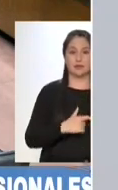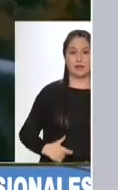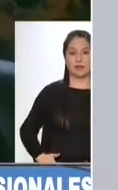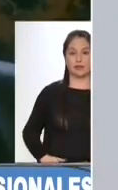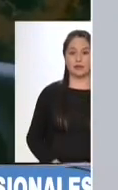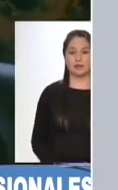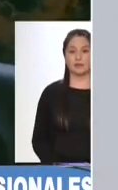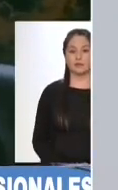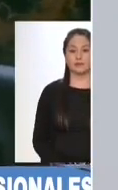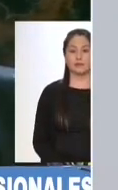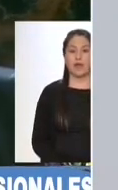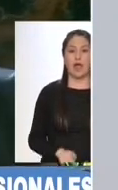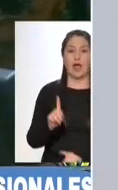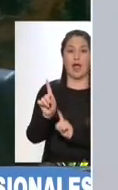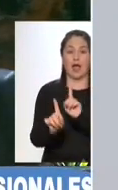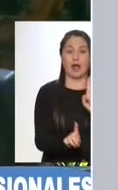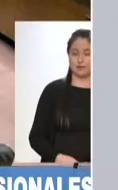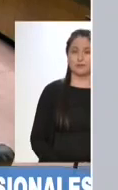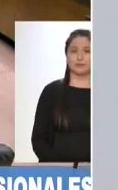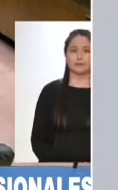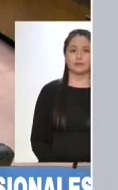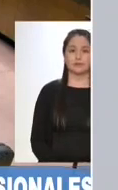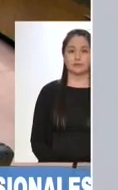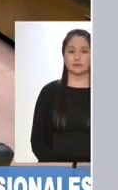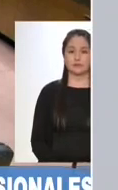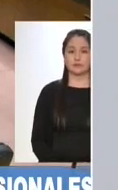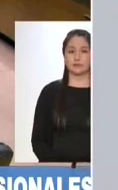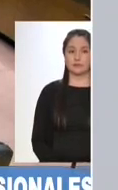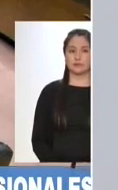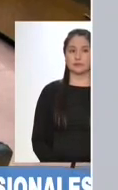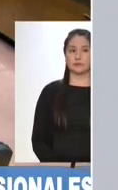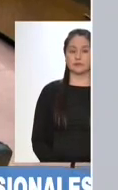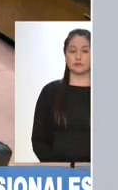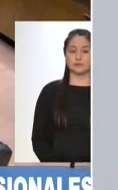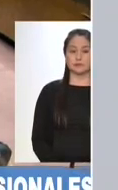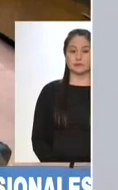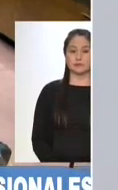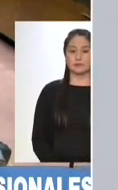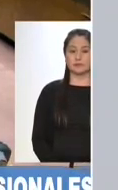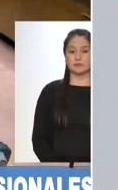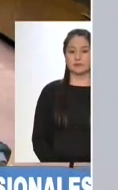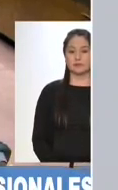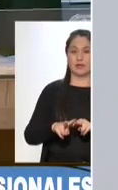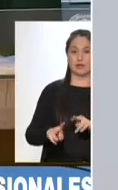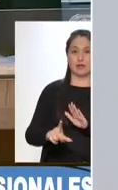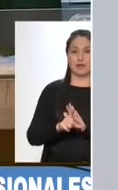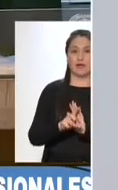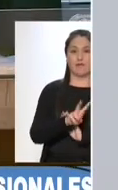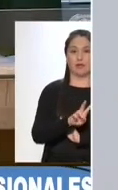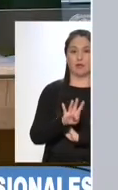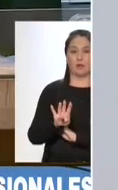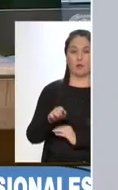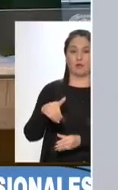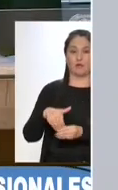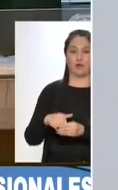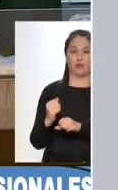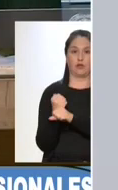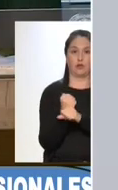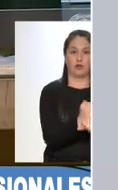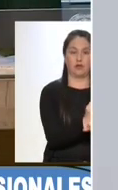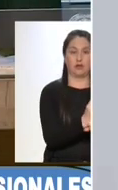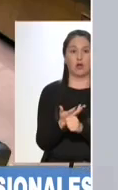si quieren tener tener menor monto de cuánto es lo que hay que sacar de